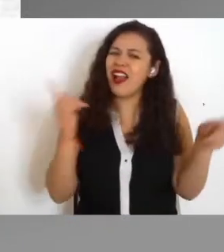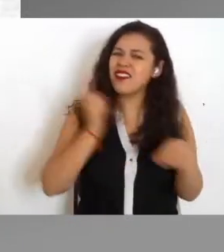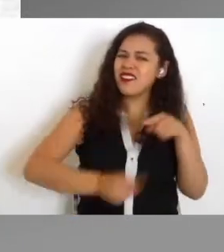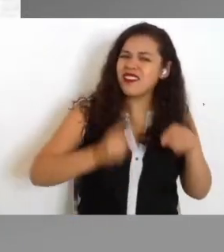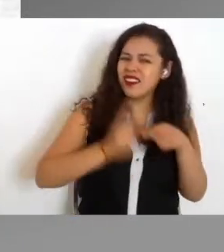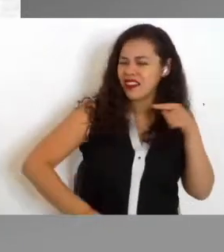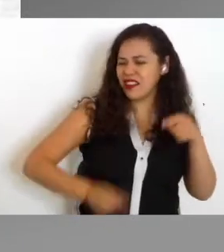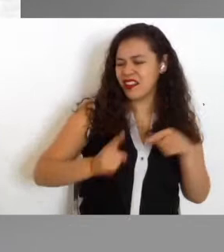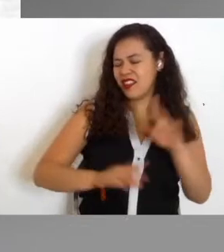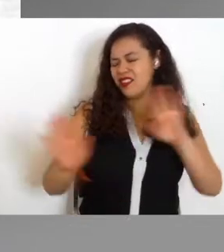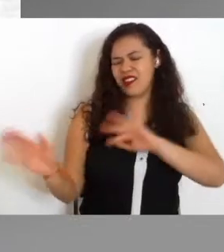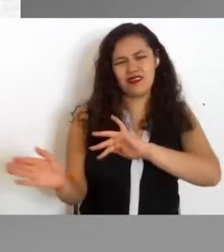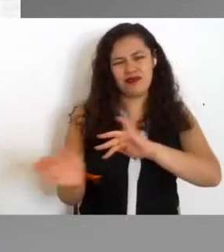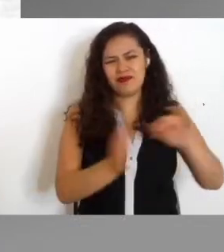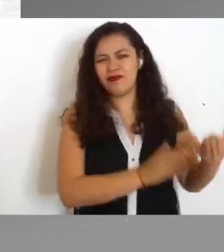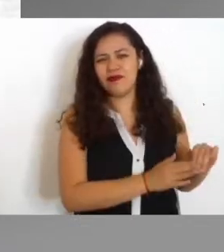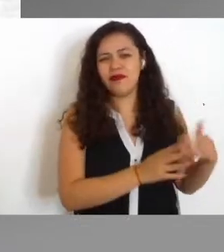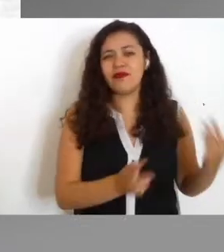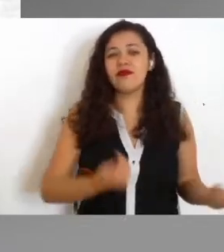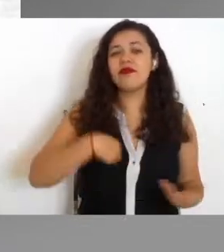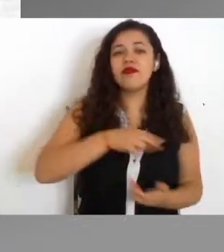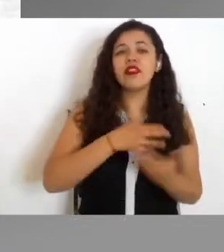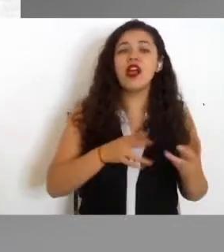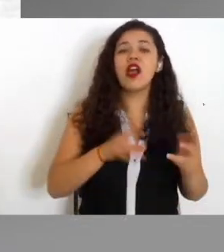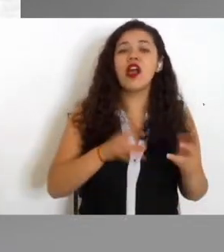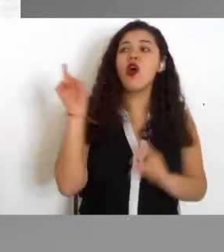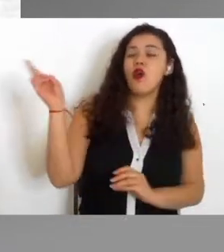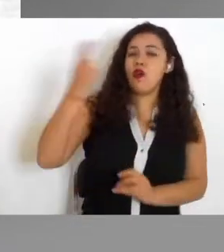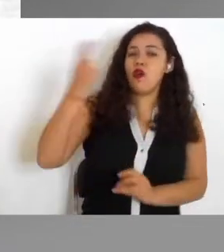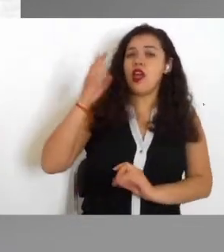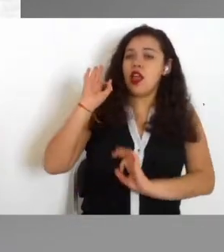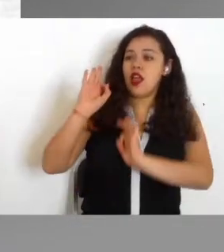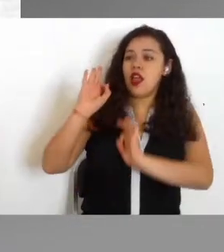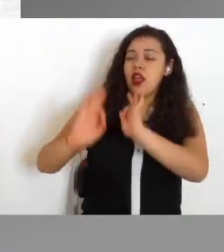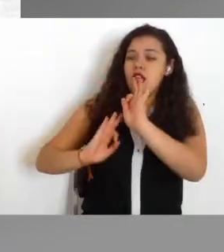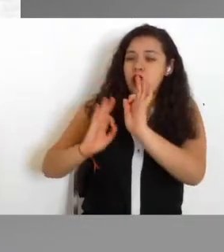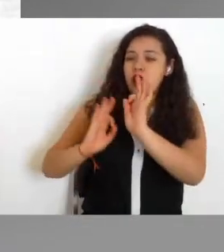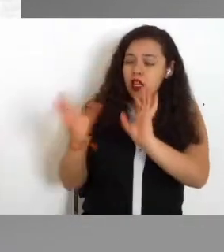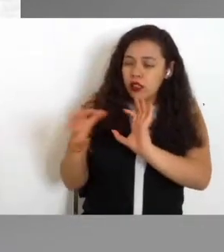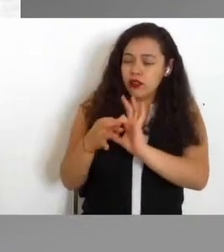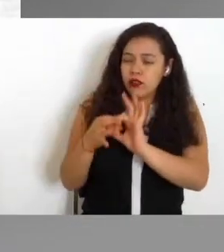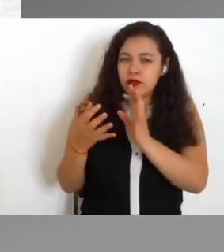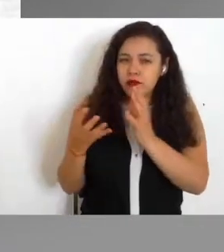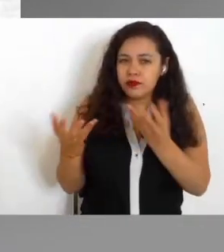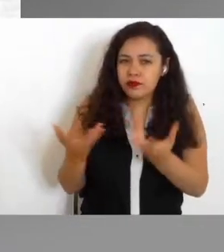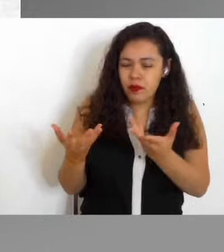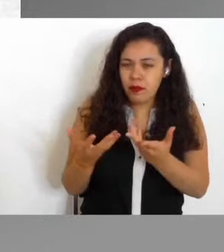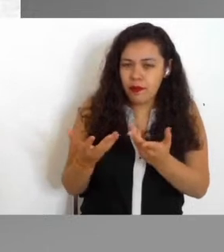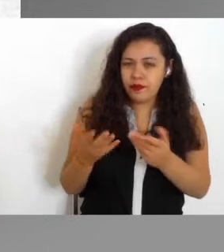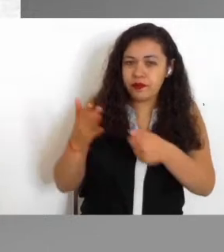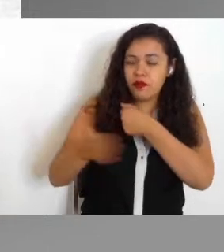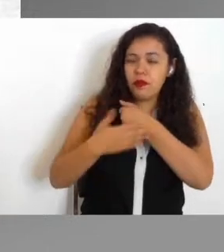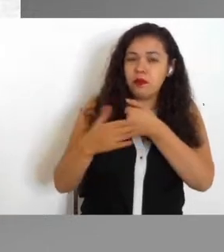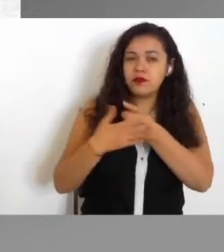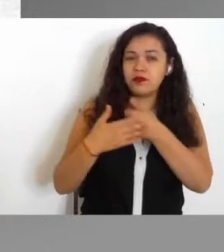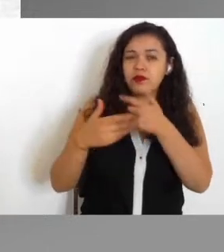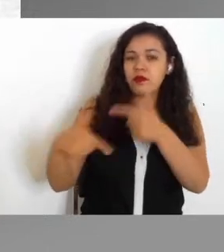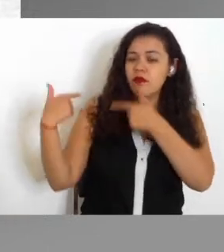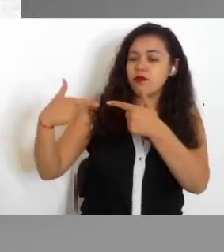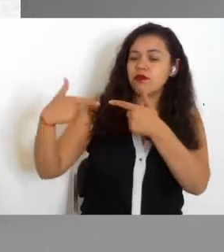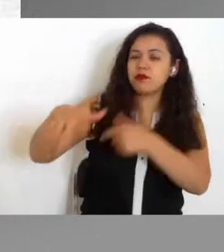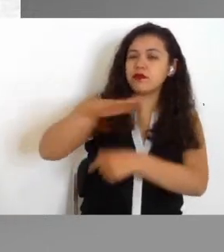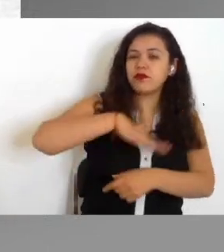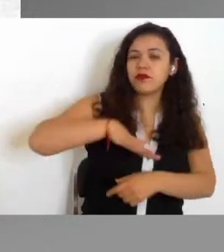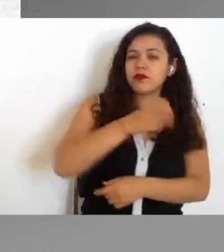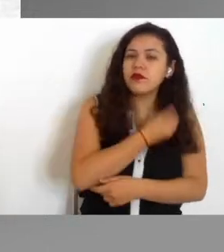Entonces, ¿qué es lo que hicimos? Trabajar con universidades para que las siguientes generaciones del sector salud